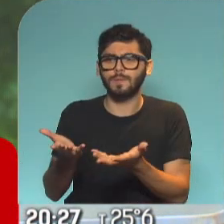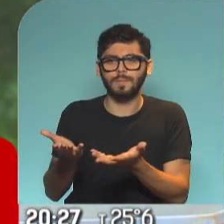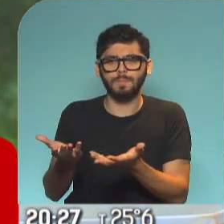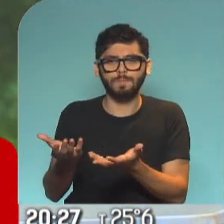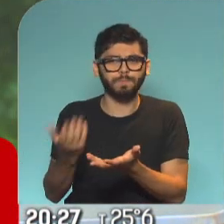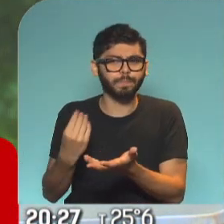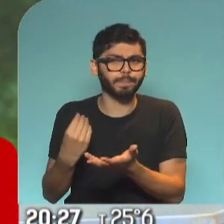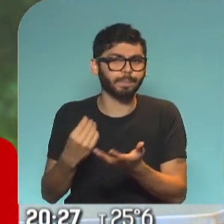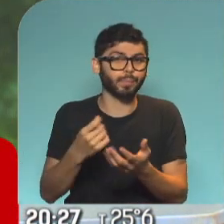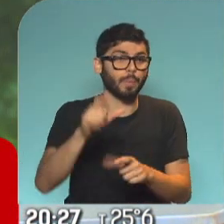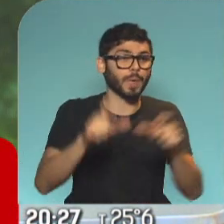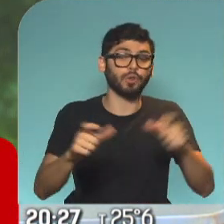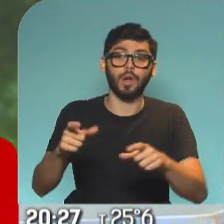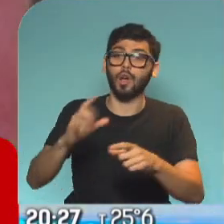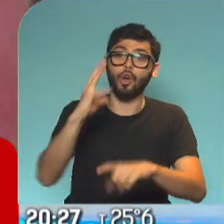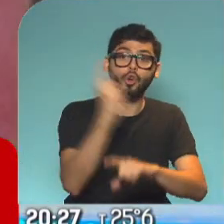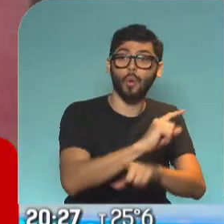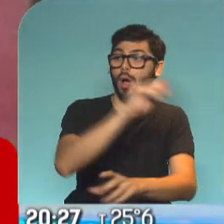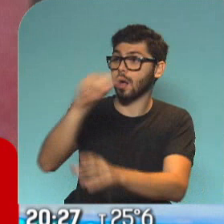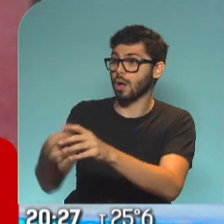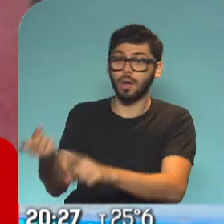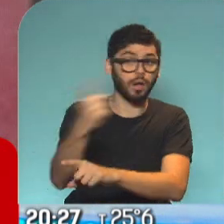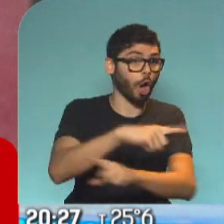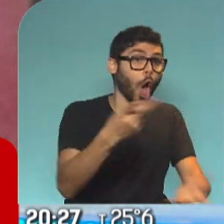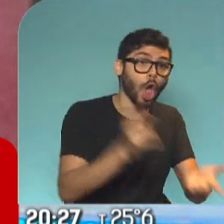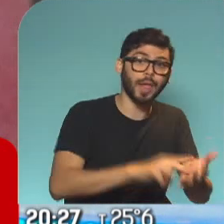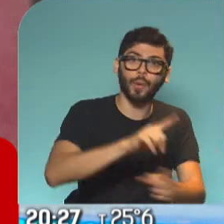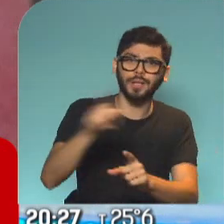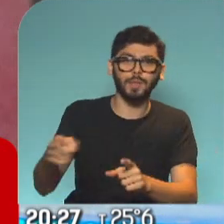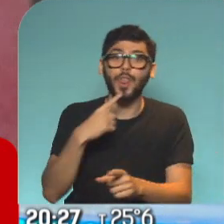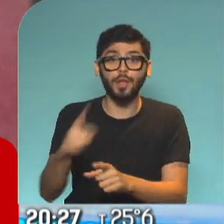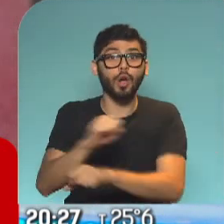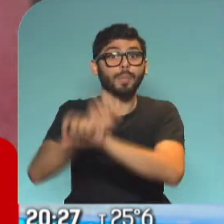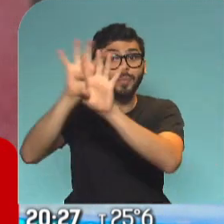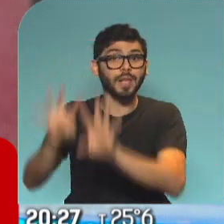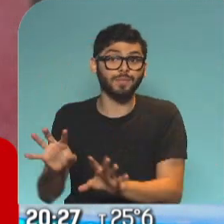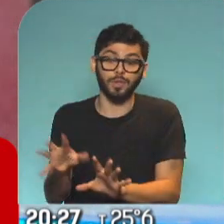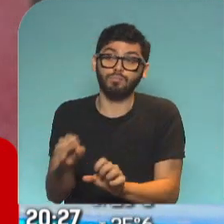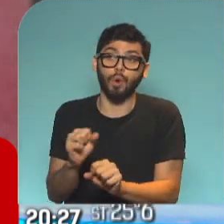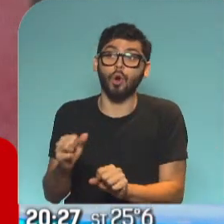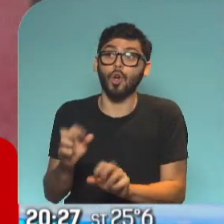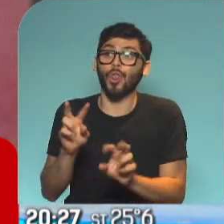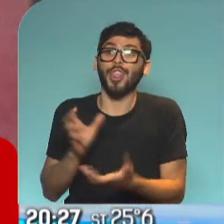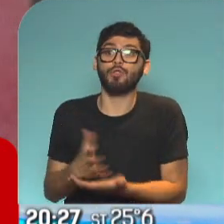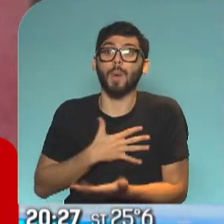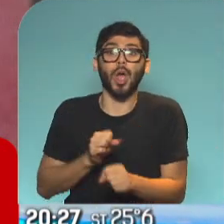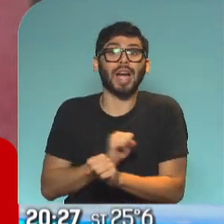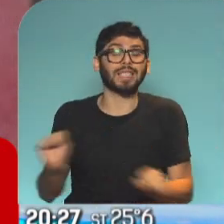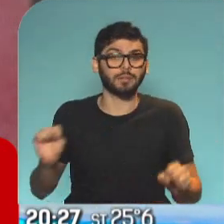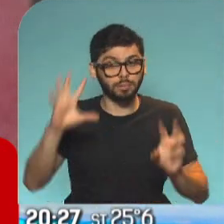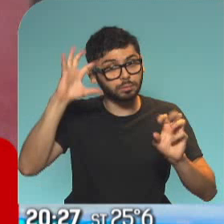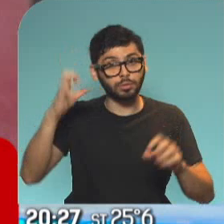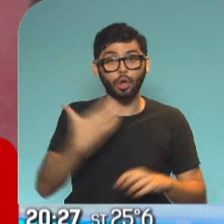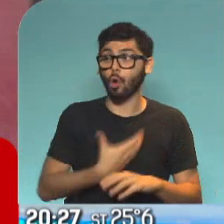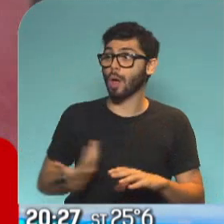de reincidencia. Bueno, dijo había una crisis humanitaria en las cárceles. Bueno, recordemos que había huelgas de hambre cuando asumió